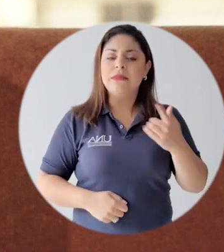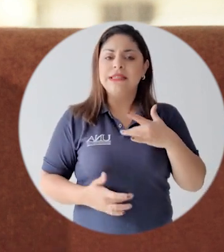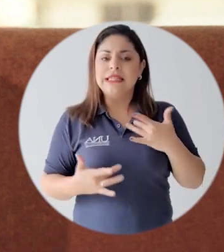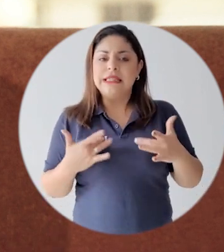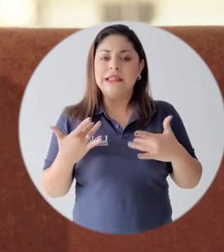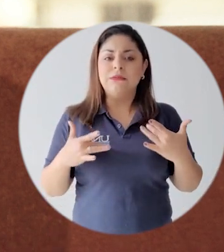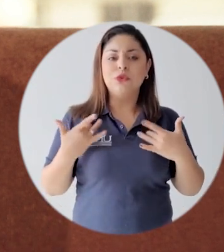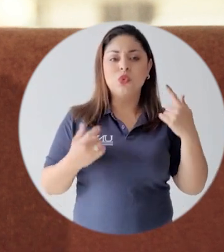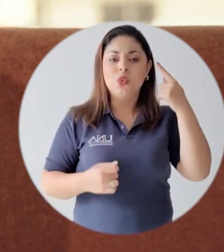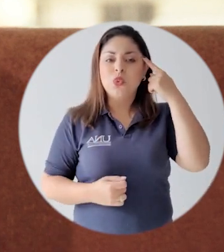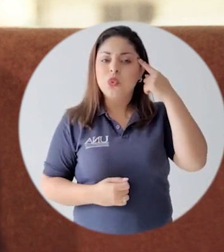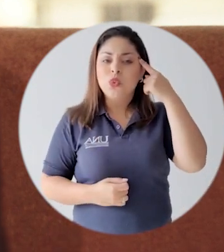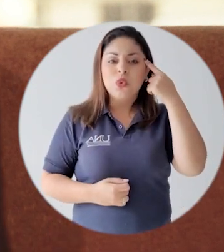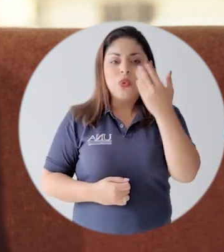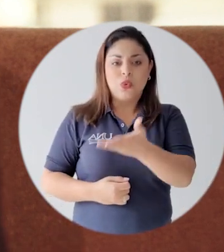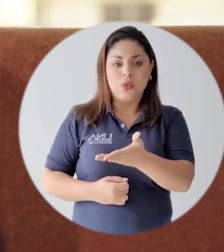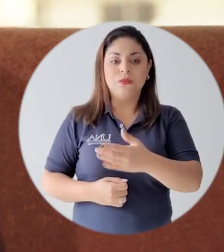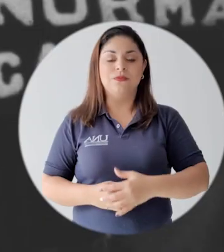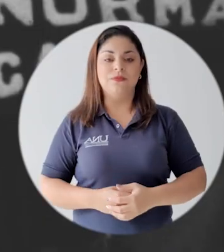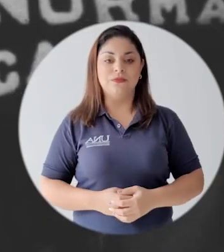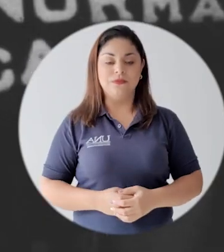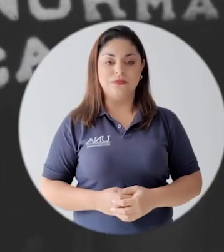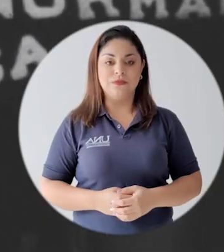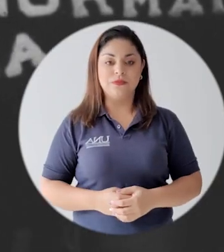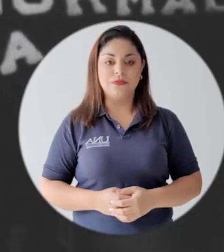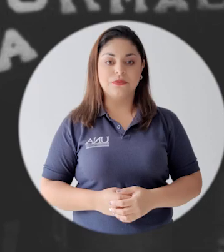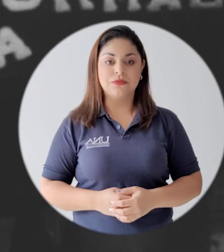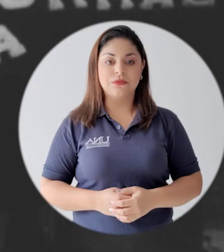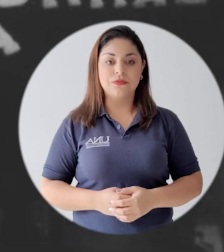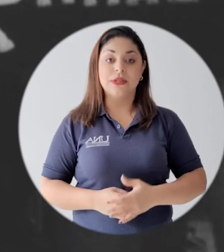una nostalgia de la vieja Normal.